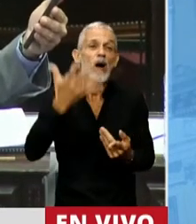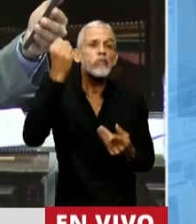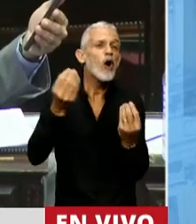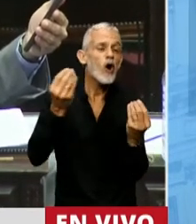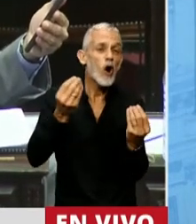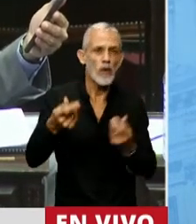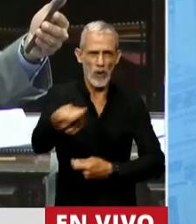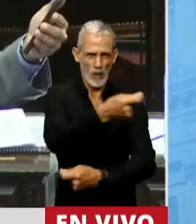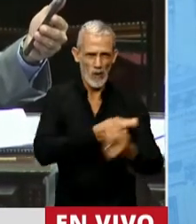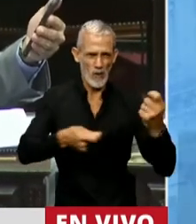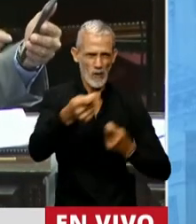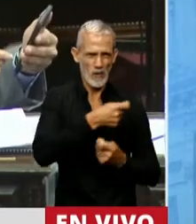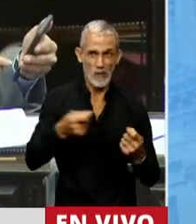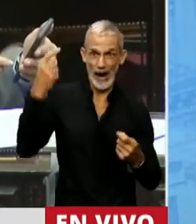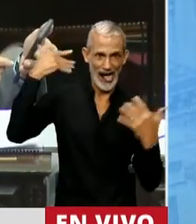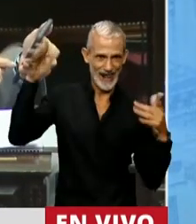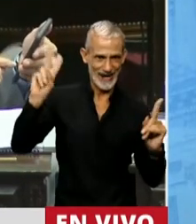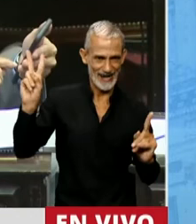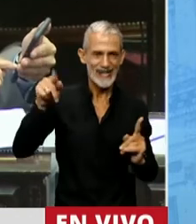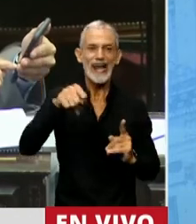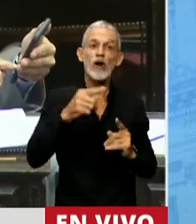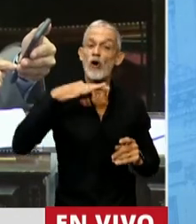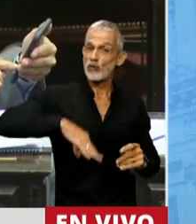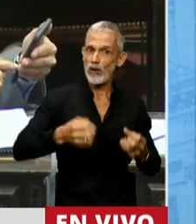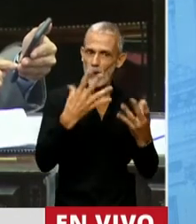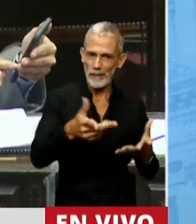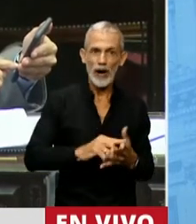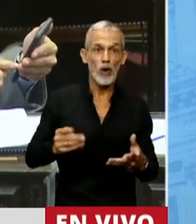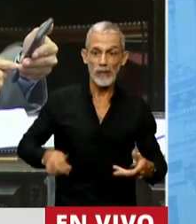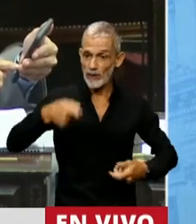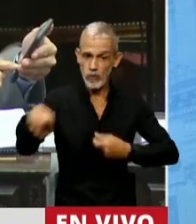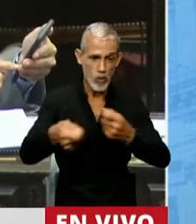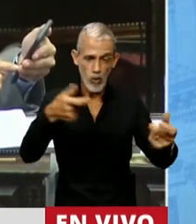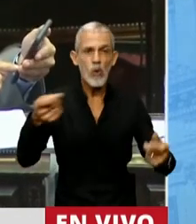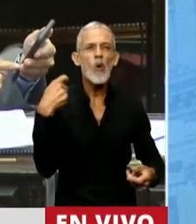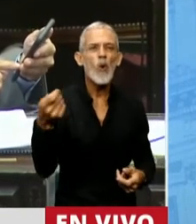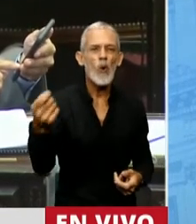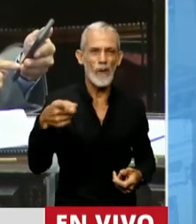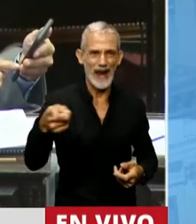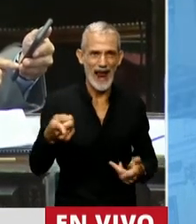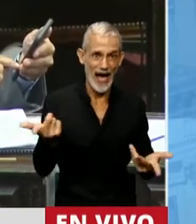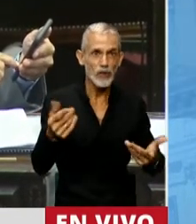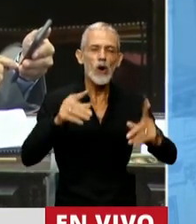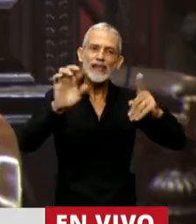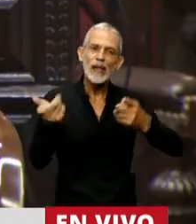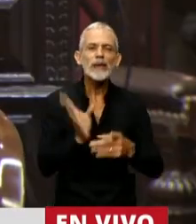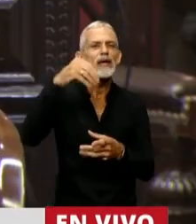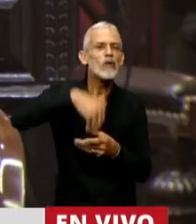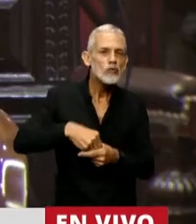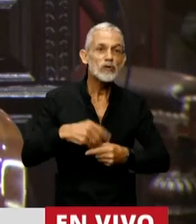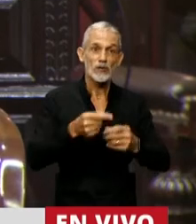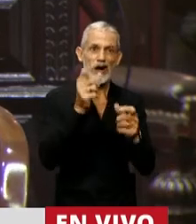con mercado interno, se logra con mejores salarios, se logra poniéndole plata en el bolsillo a los jubilados, se logra involucrando